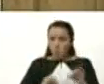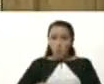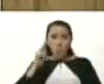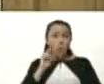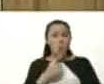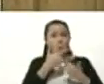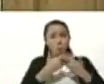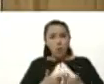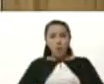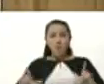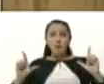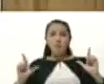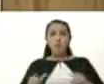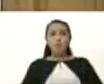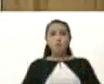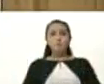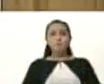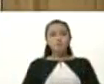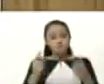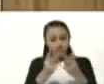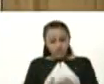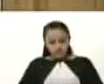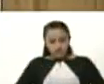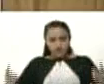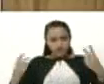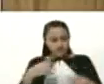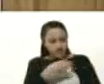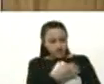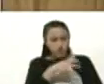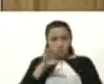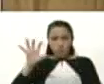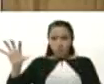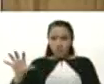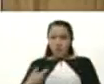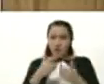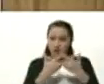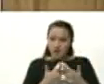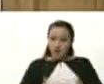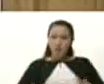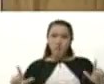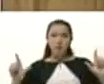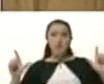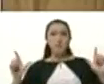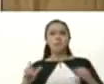Simón Bolívar y a los valores de soberanía y libertad